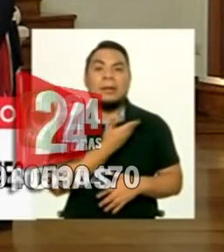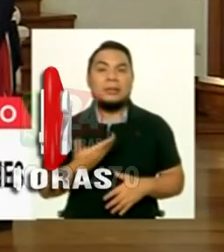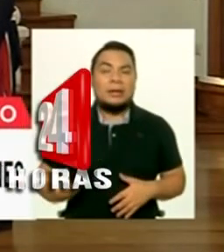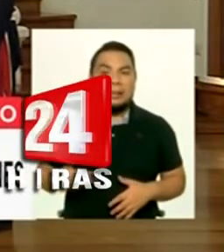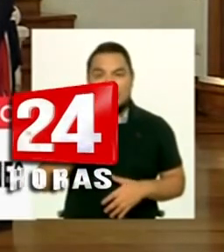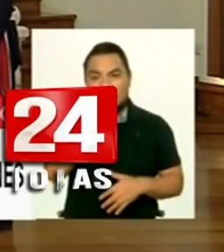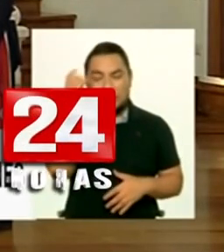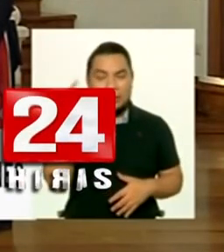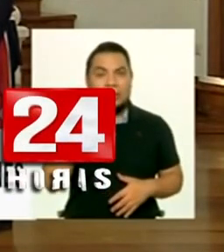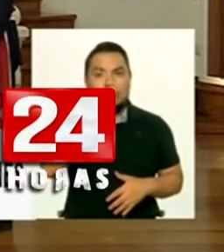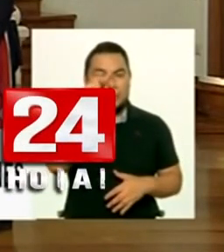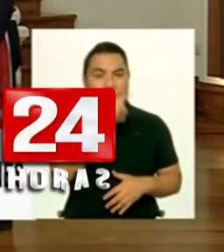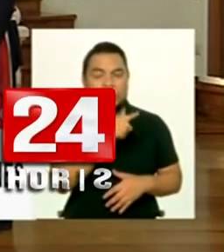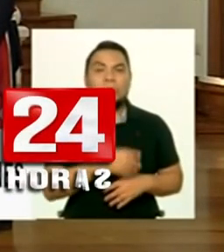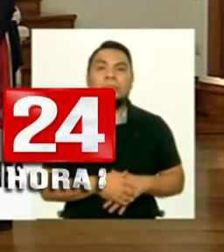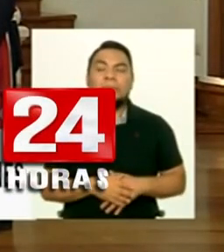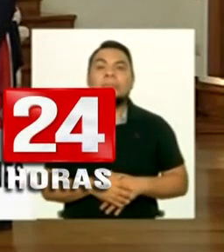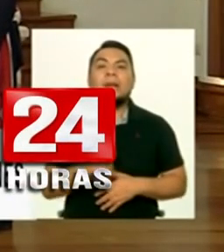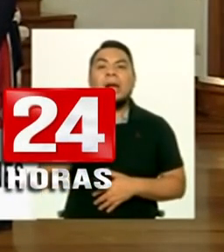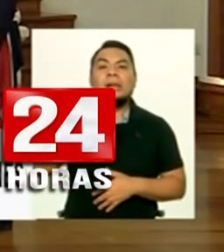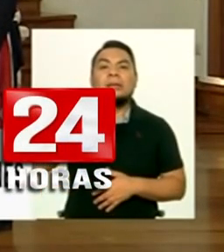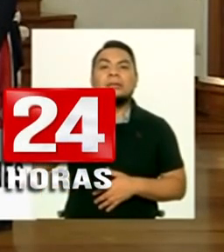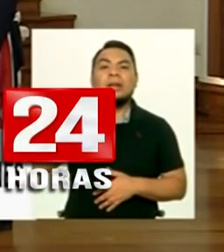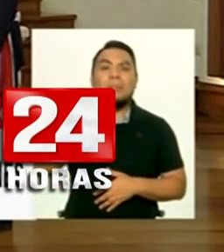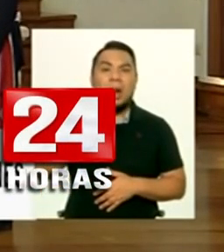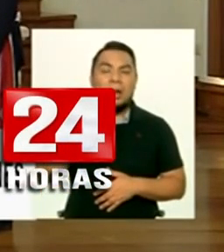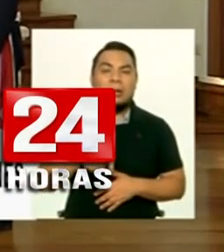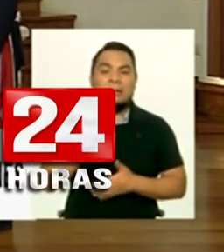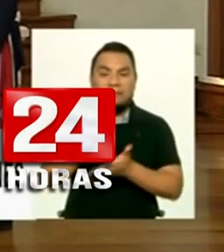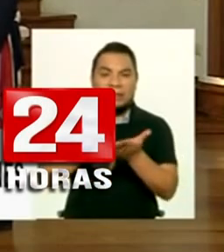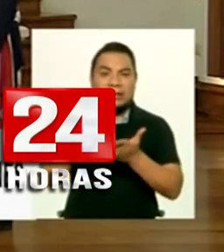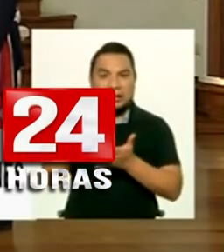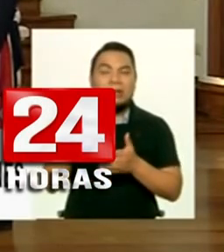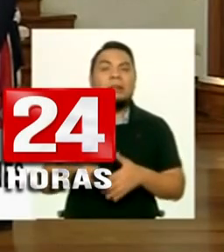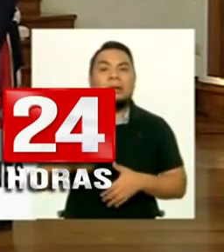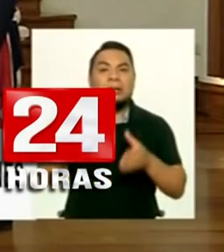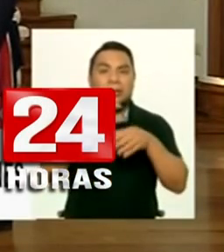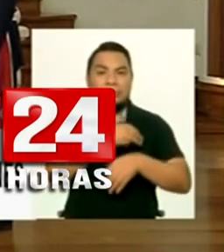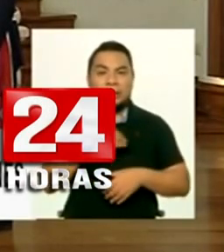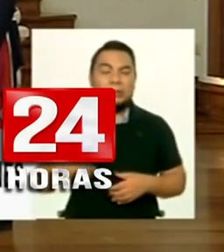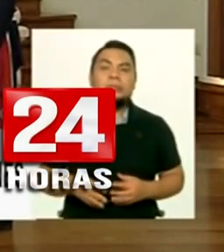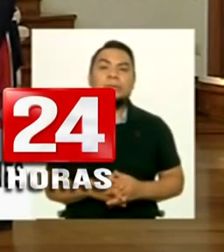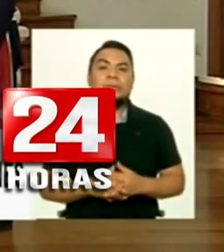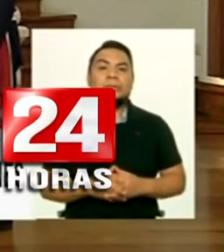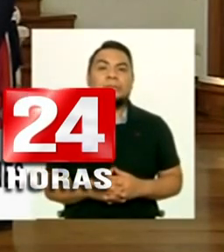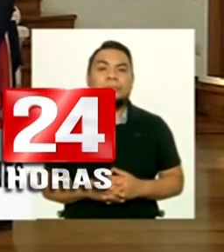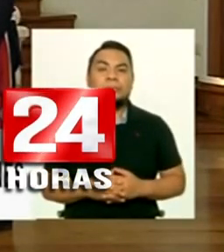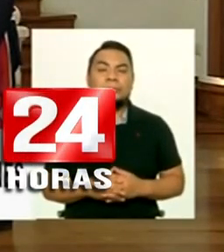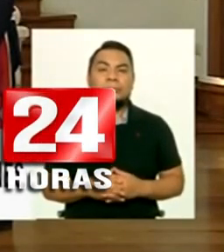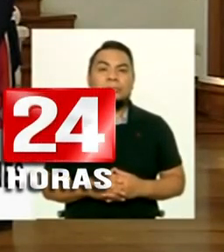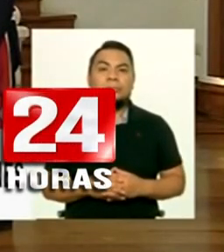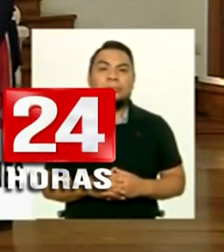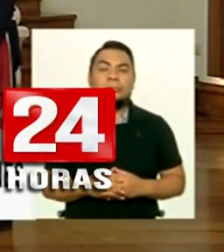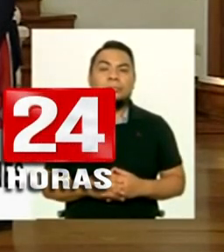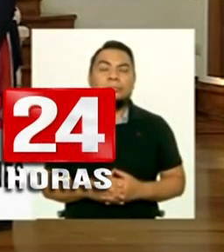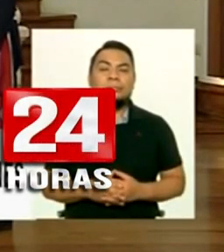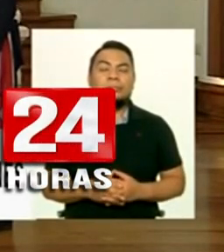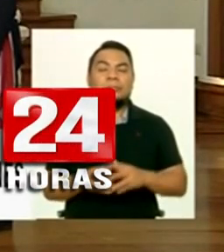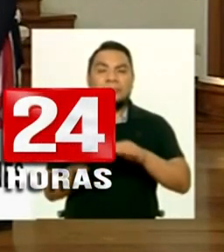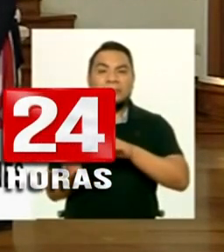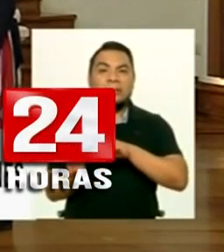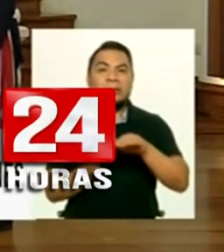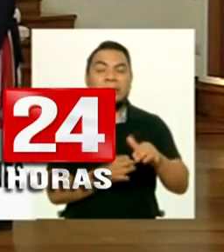Terrones, Presidente de la República. Aníbal Torres Vázquez, Presidente del Consejo de Ministros. Acto